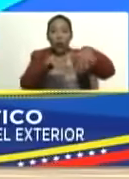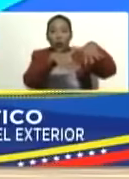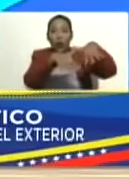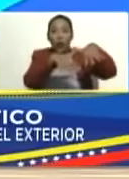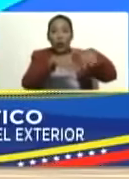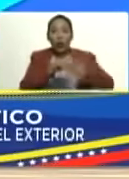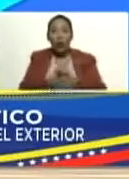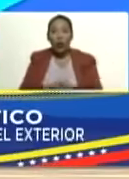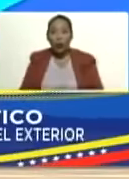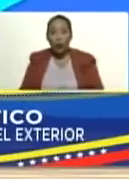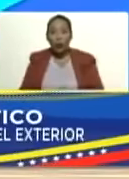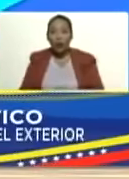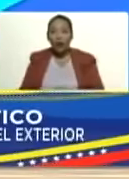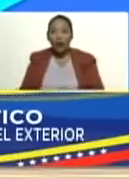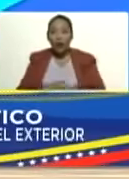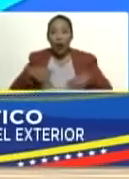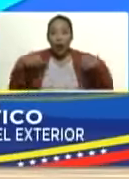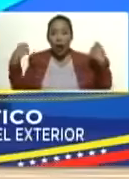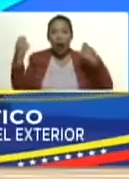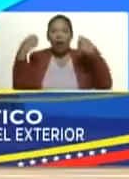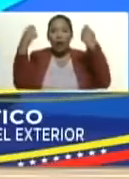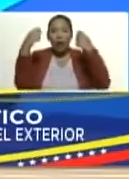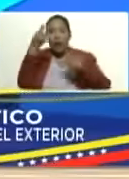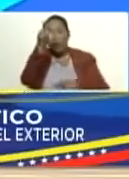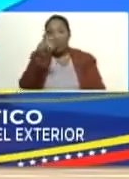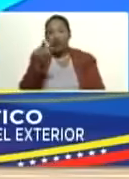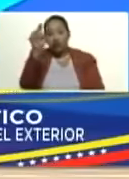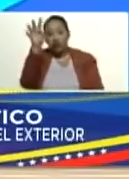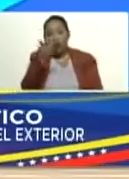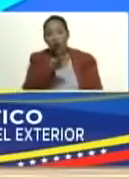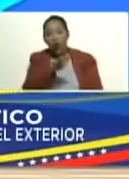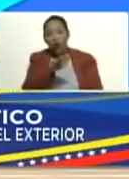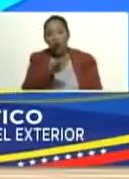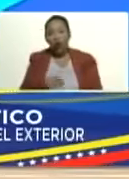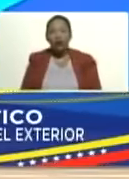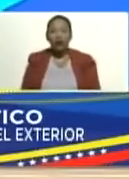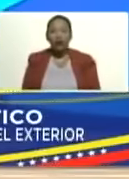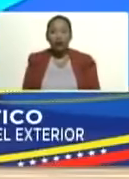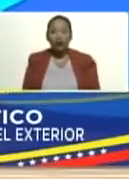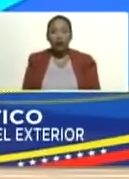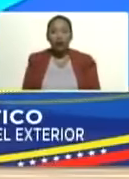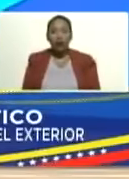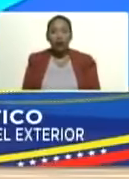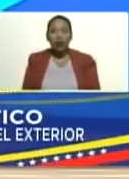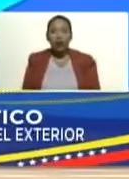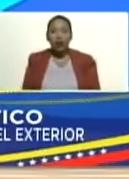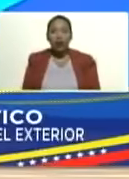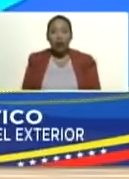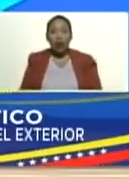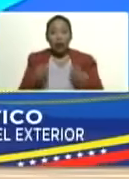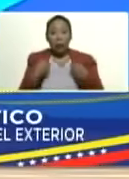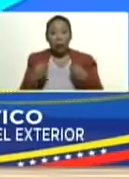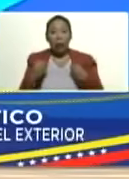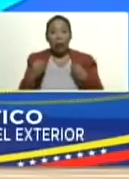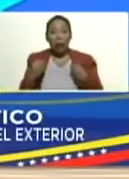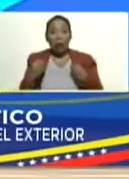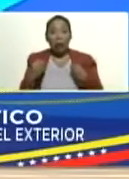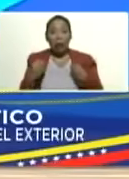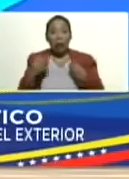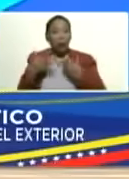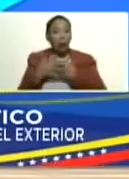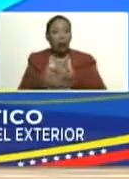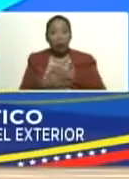la campaña de Guayana, de nuestra Guayana, y para que